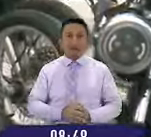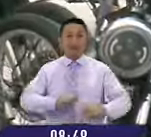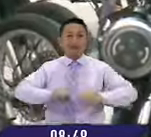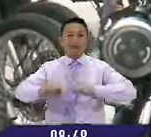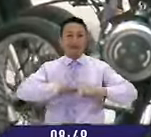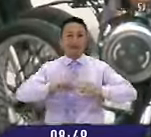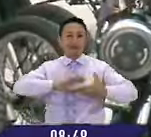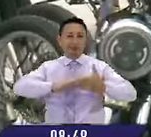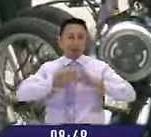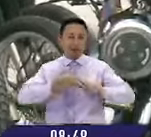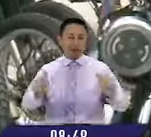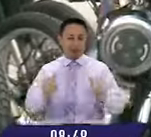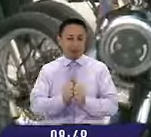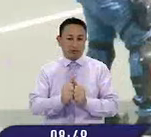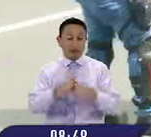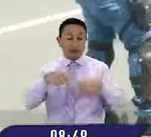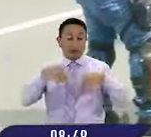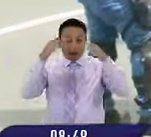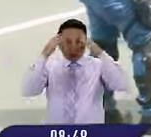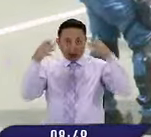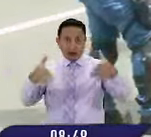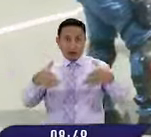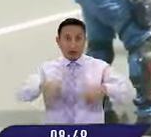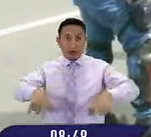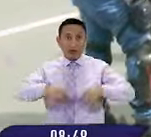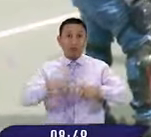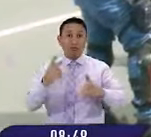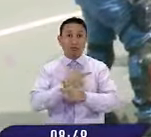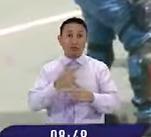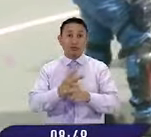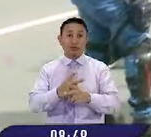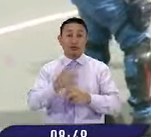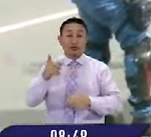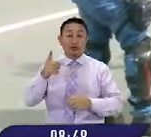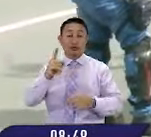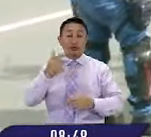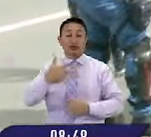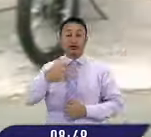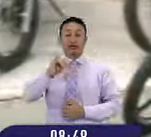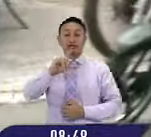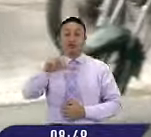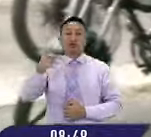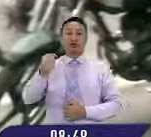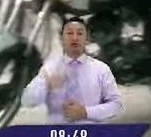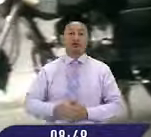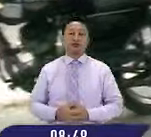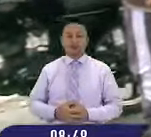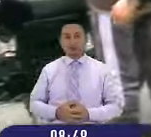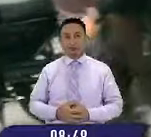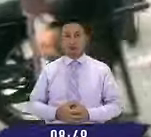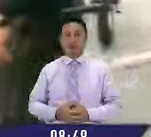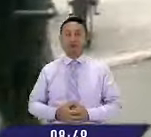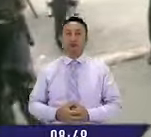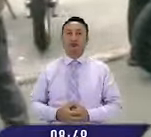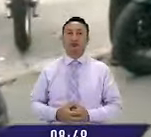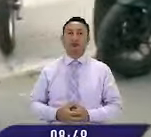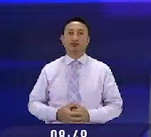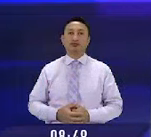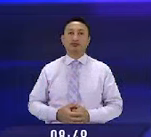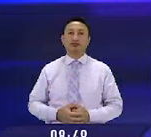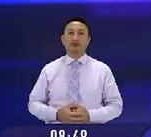con la comunidad ha logrado focalizar los puntos críticos en el distrito Los Chillos. Informó Mauricio